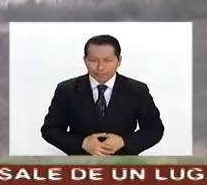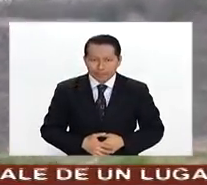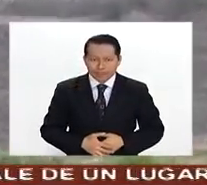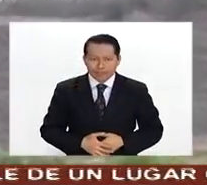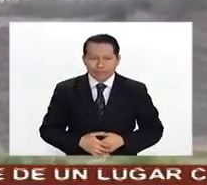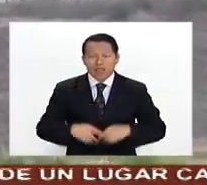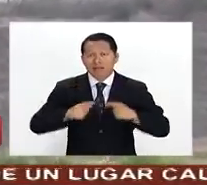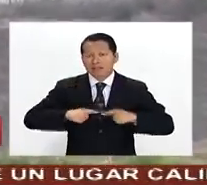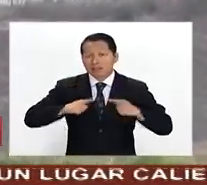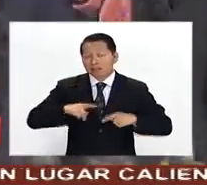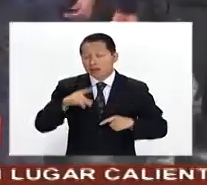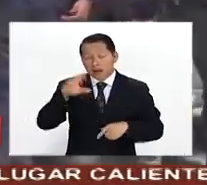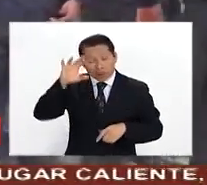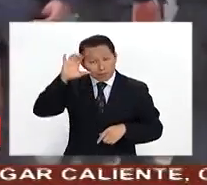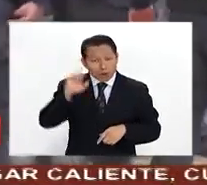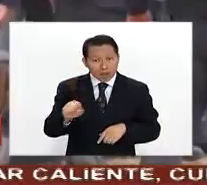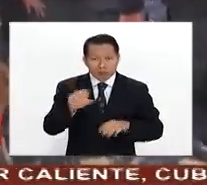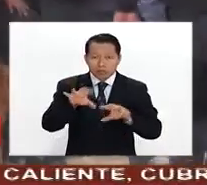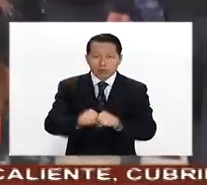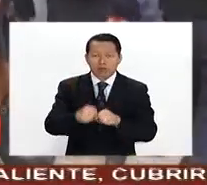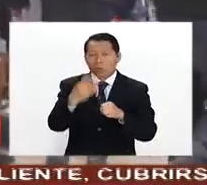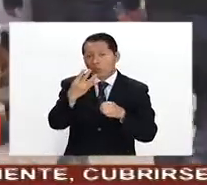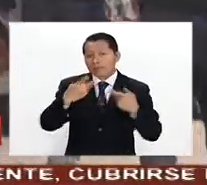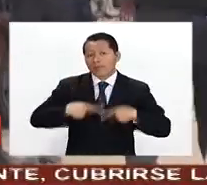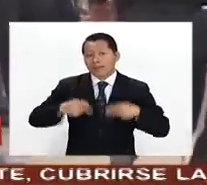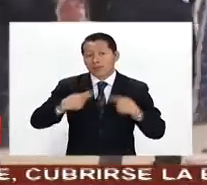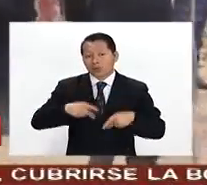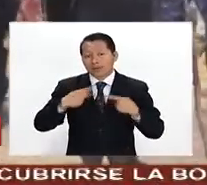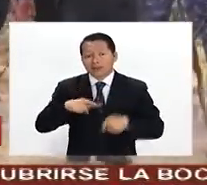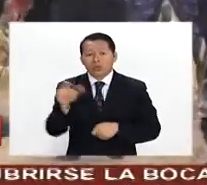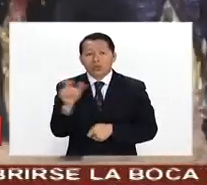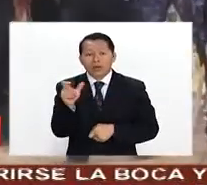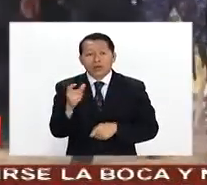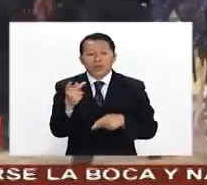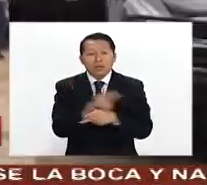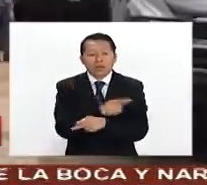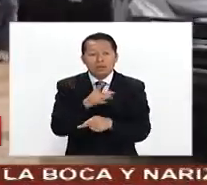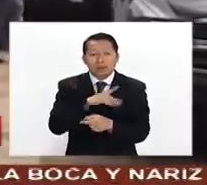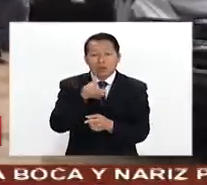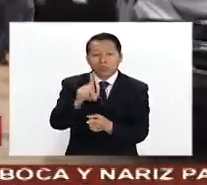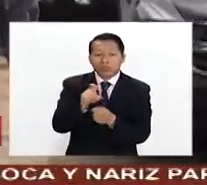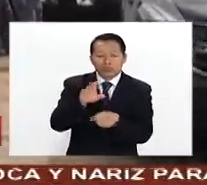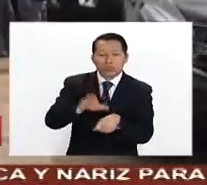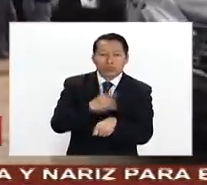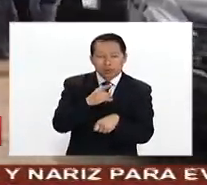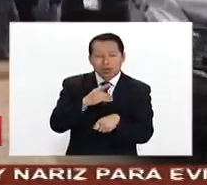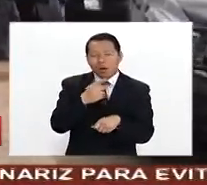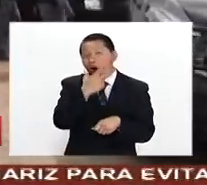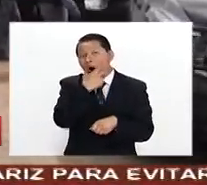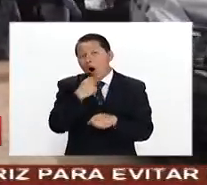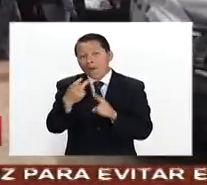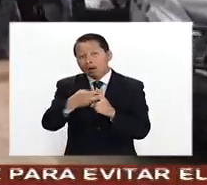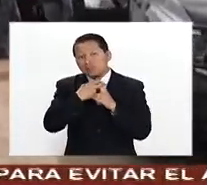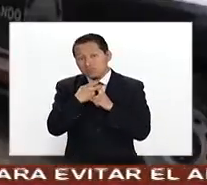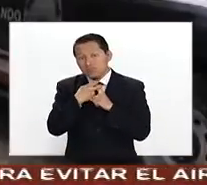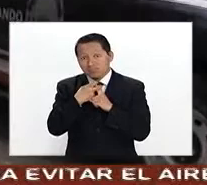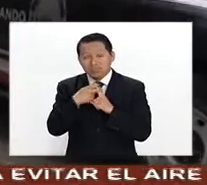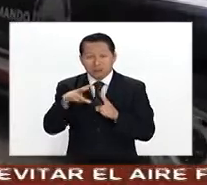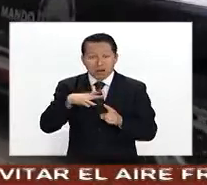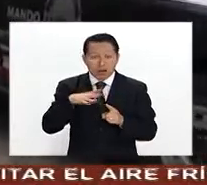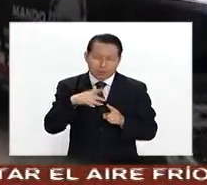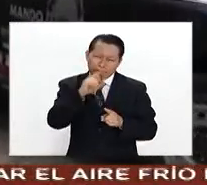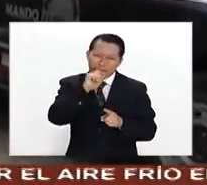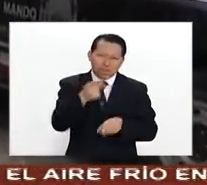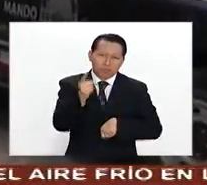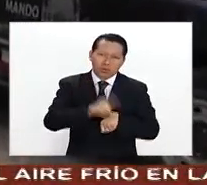La Fiscalía de Morelos reportó la detención de 4 personas en el momento en el que cobraban el rescate por el secuestro de un hombre privado de la vida el